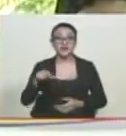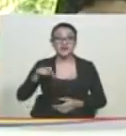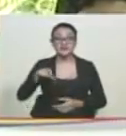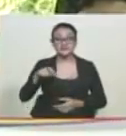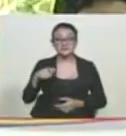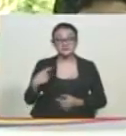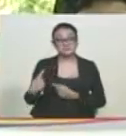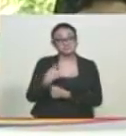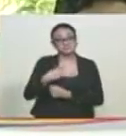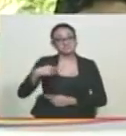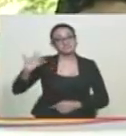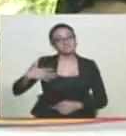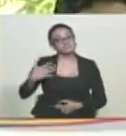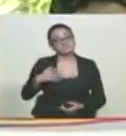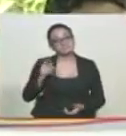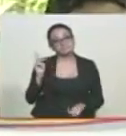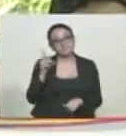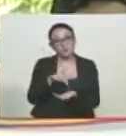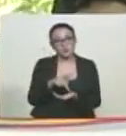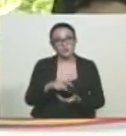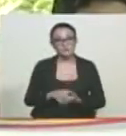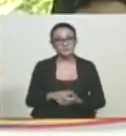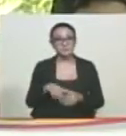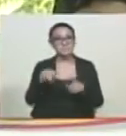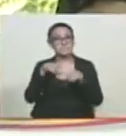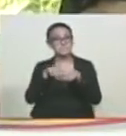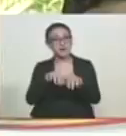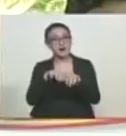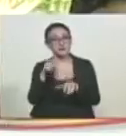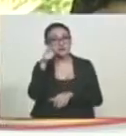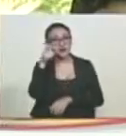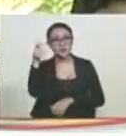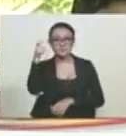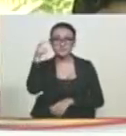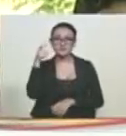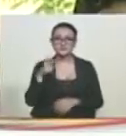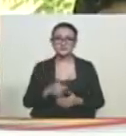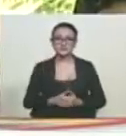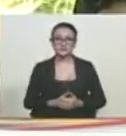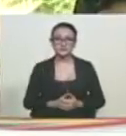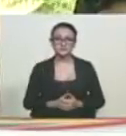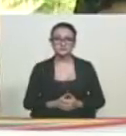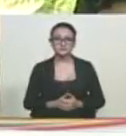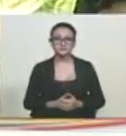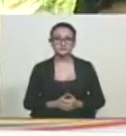obligó. Bueno, esta marcha, la marcha campesina